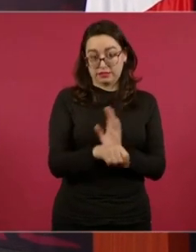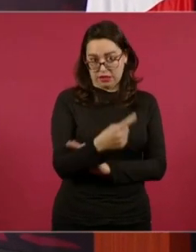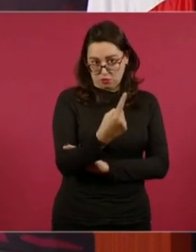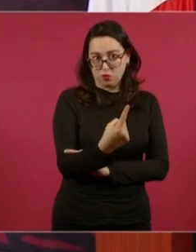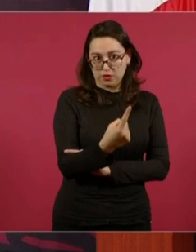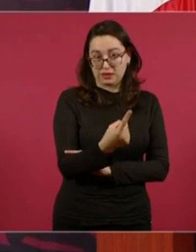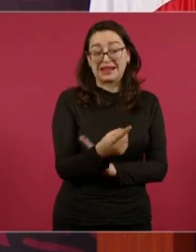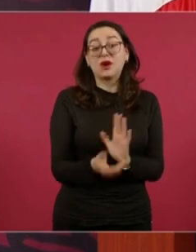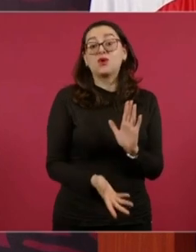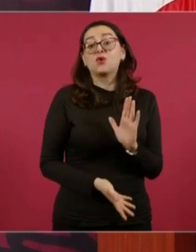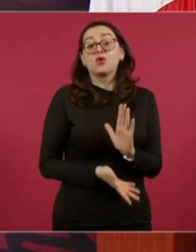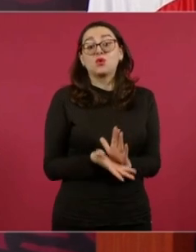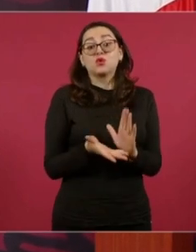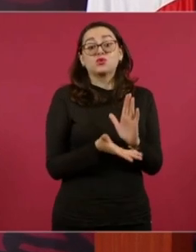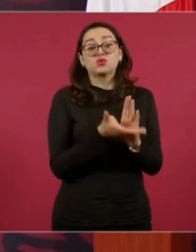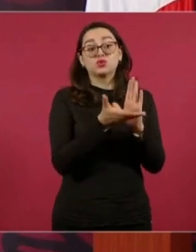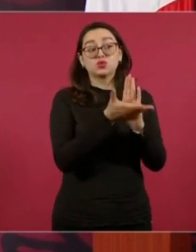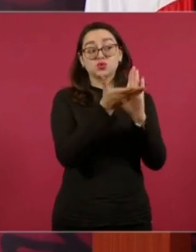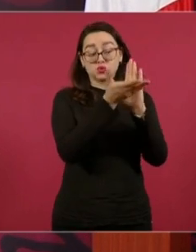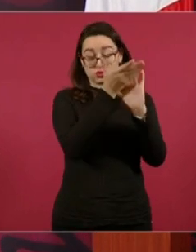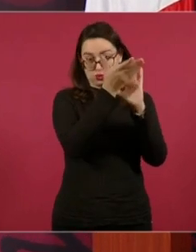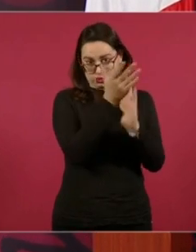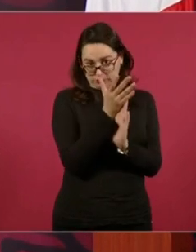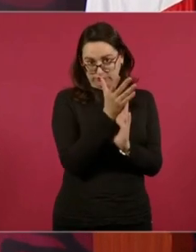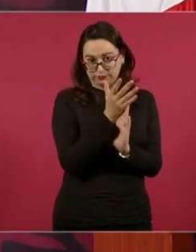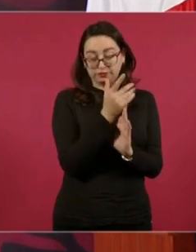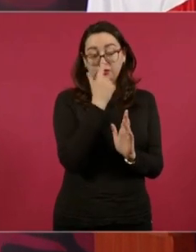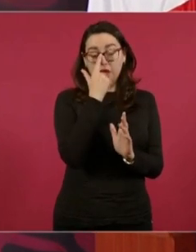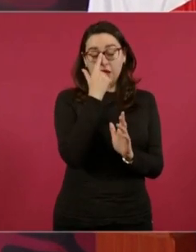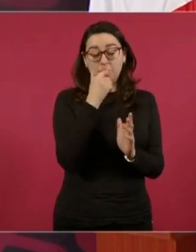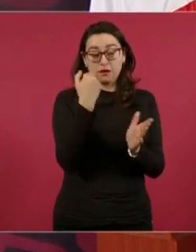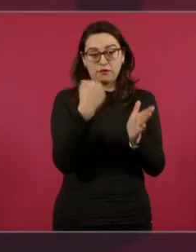construidas, y la que nos falta